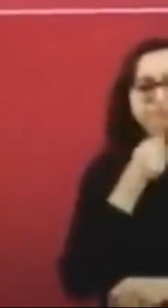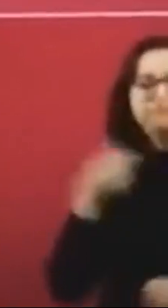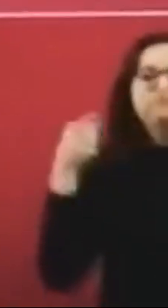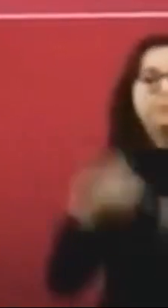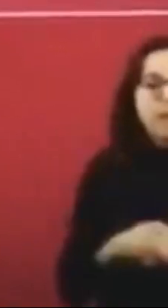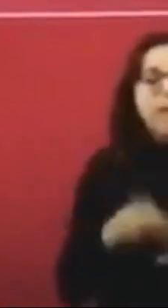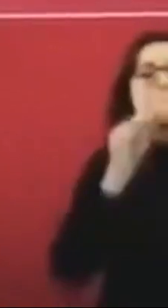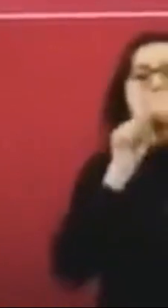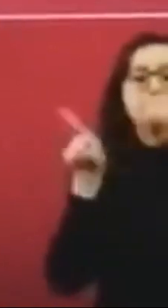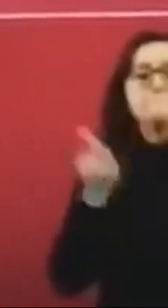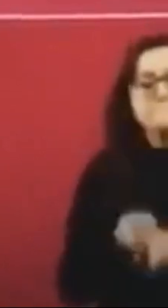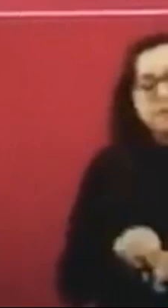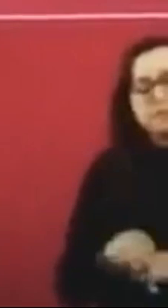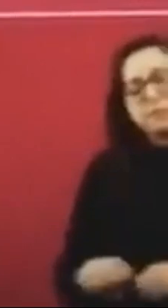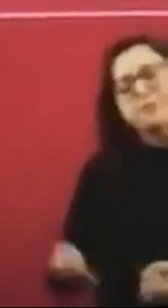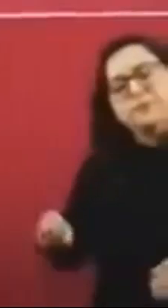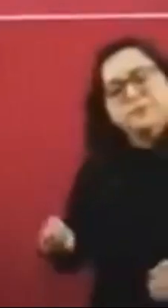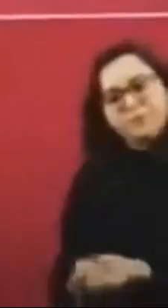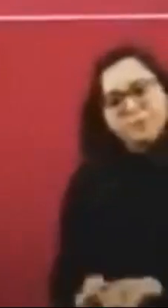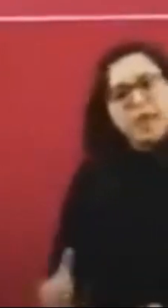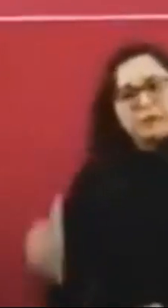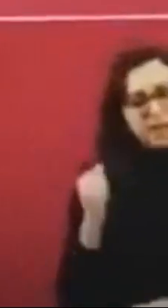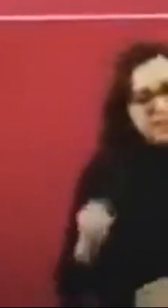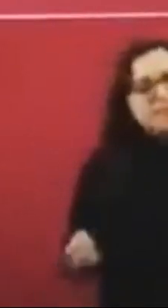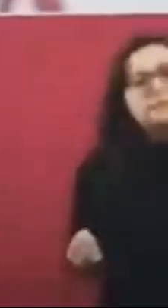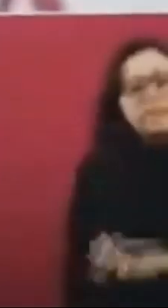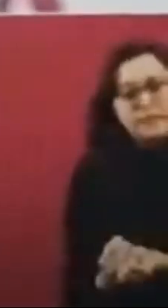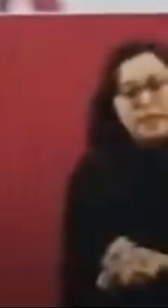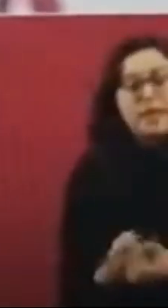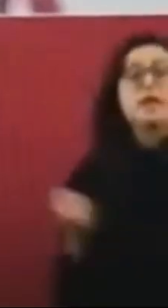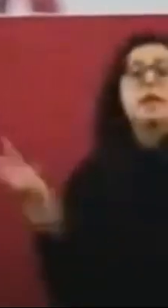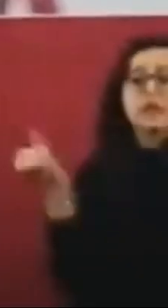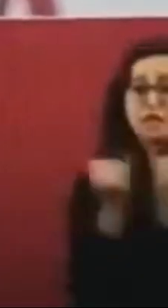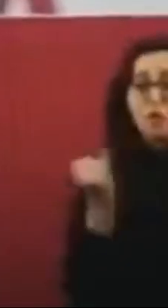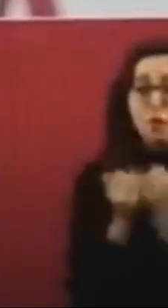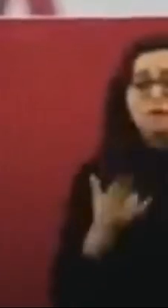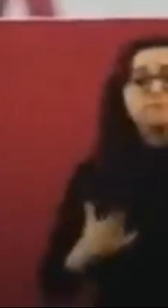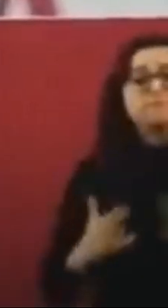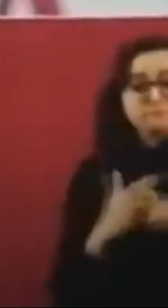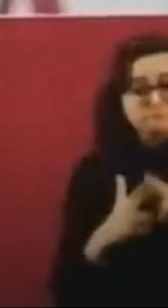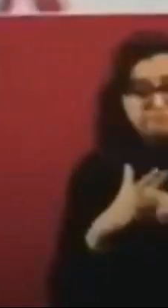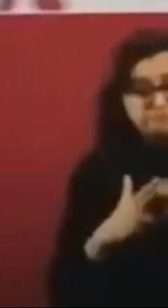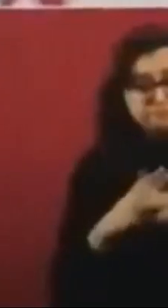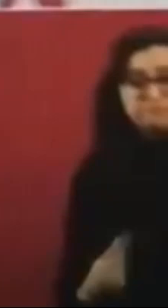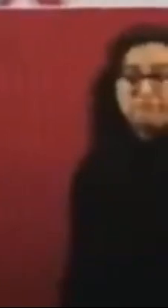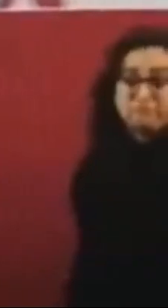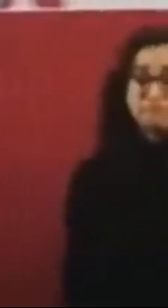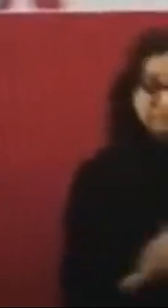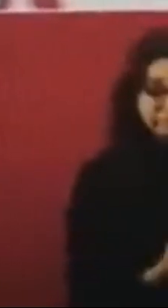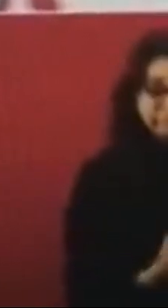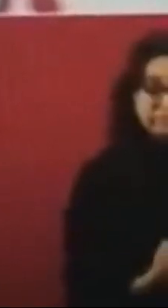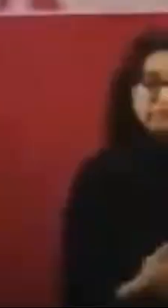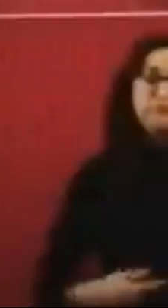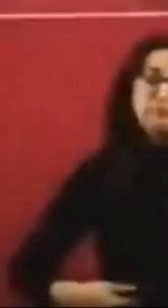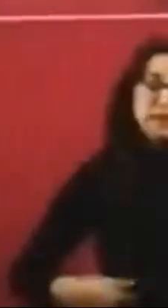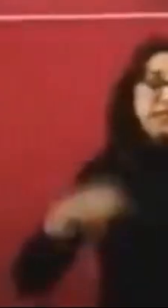introdujeron vía anal un objeto punzocortante que le destrozó el riñón, el hígado y el intestino.